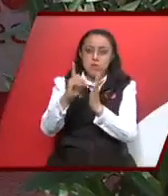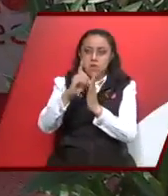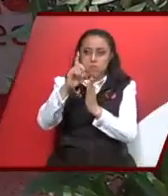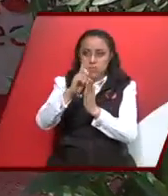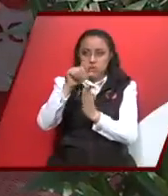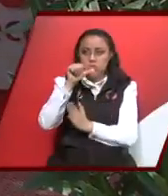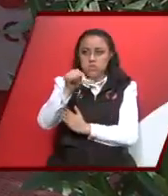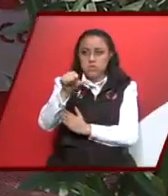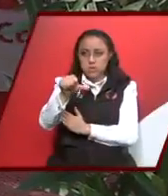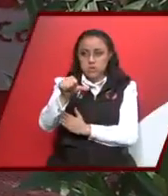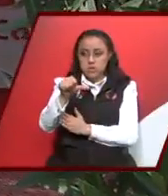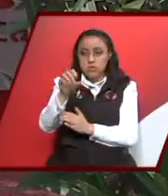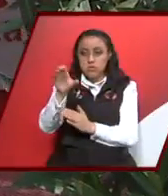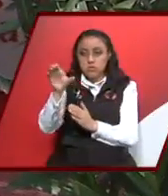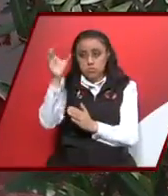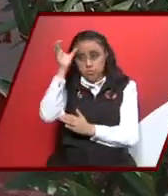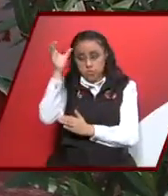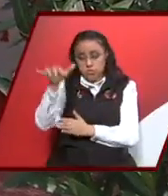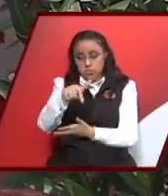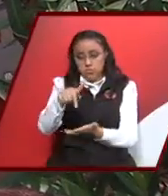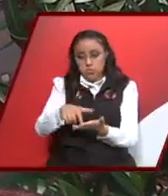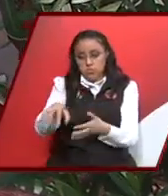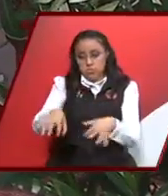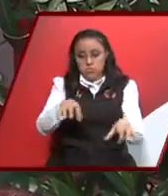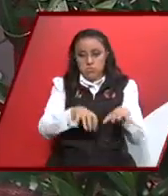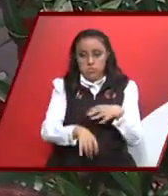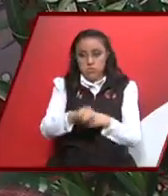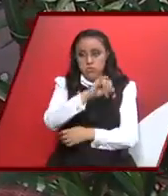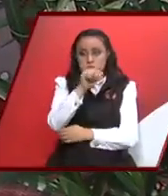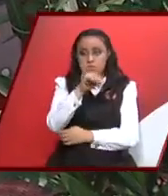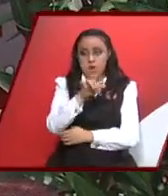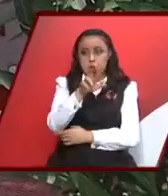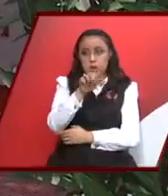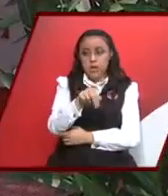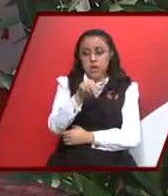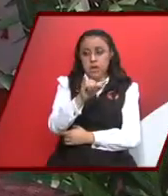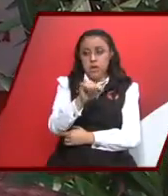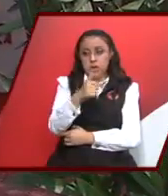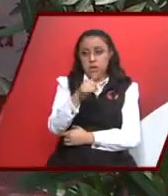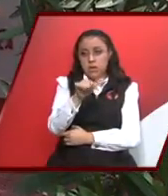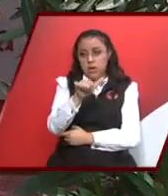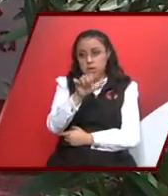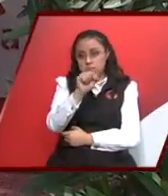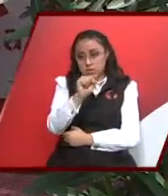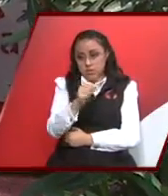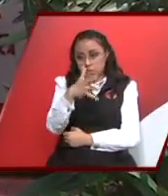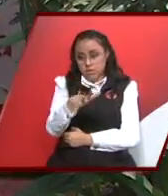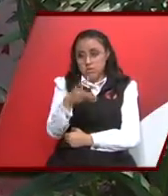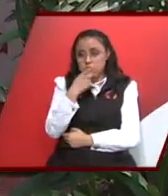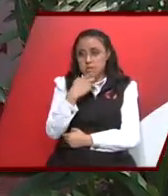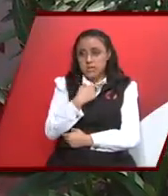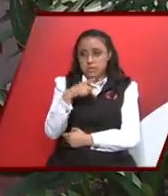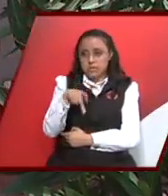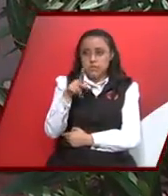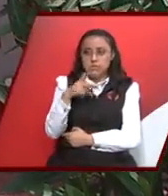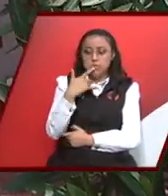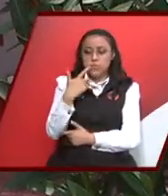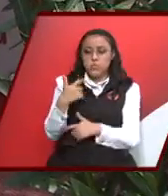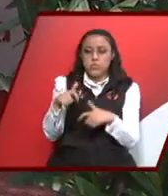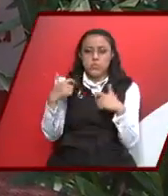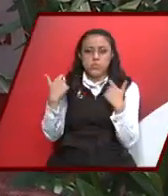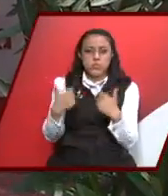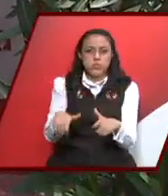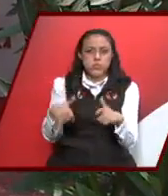16 cuartos de servicio en la colonia Tabacalera, José María Iglesias 10, que me entero pues que está muy carito